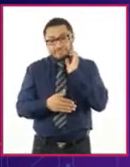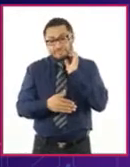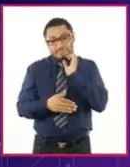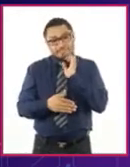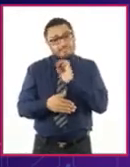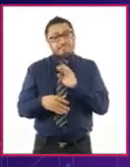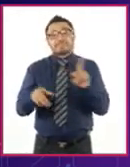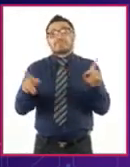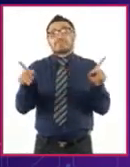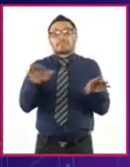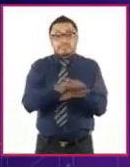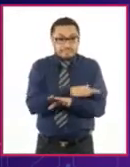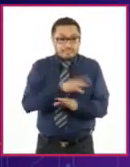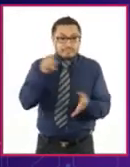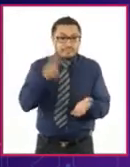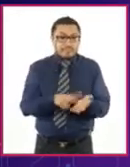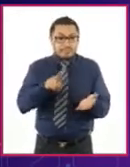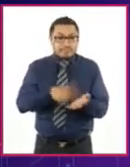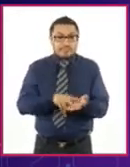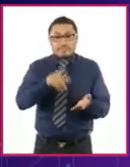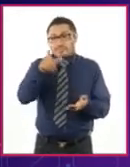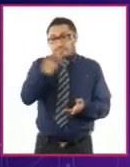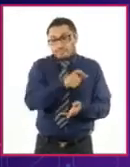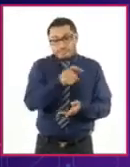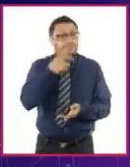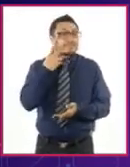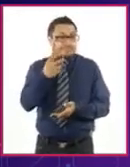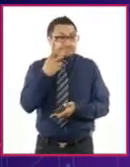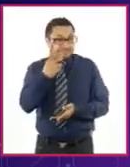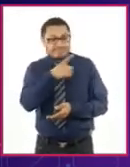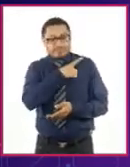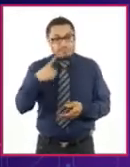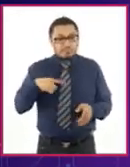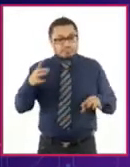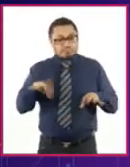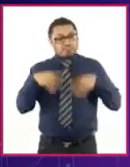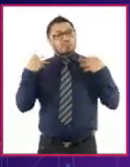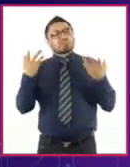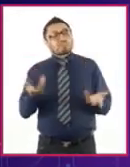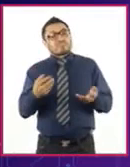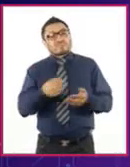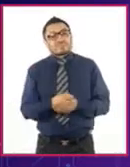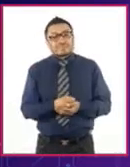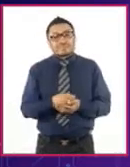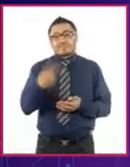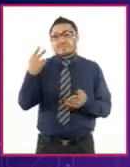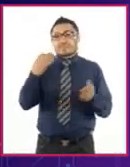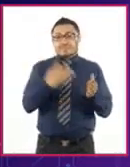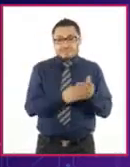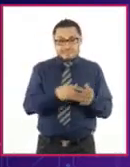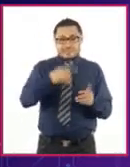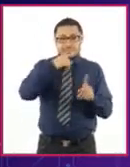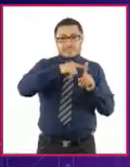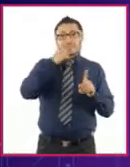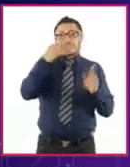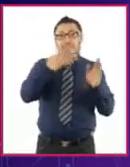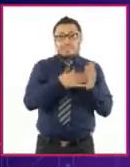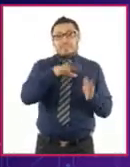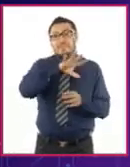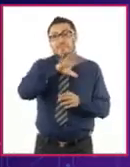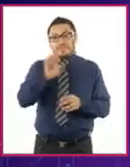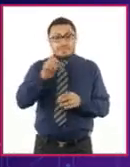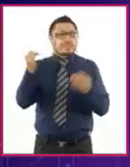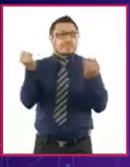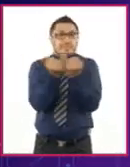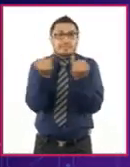sustituir el valor que se obtuvo de la X, se tiene que 2,000 más 1,500 es